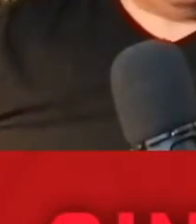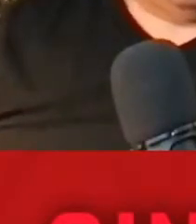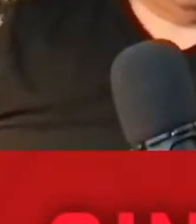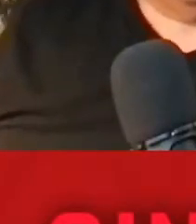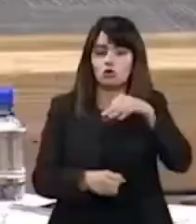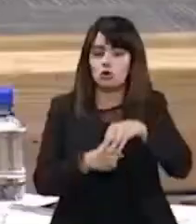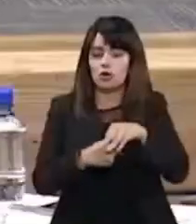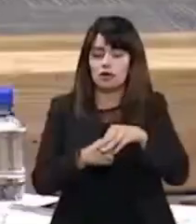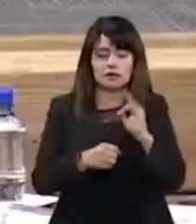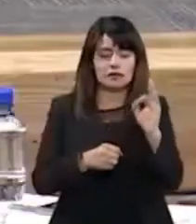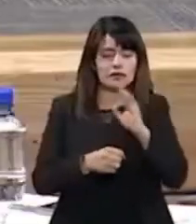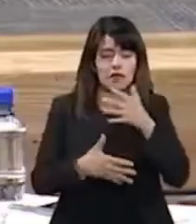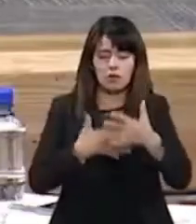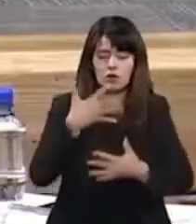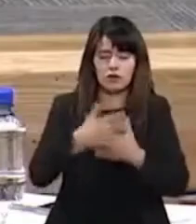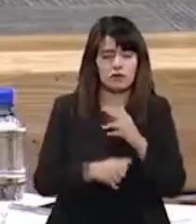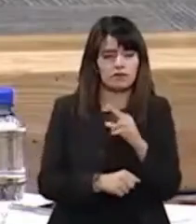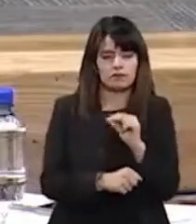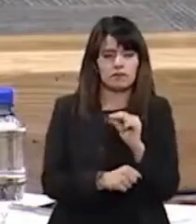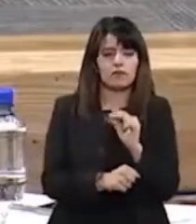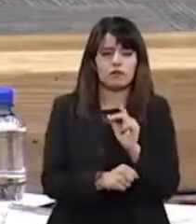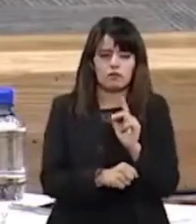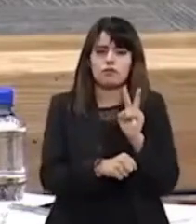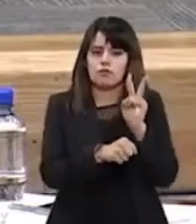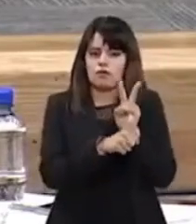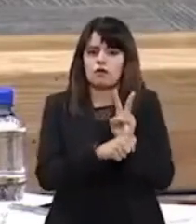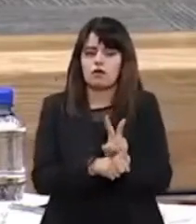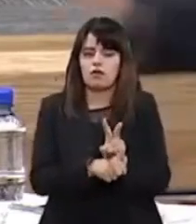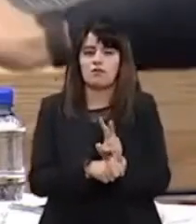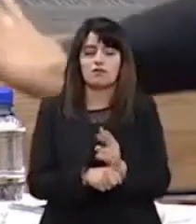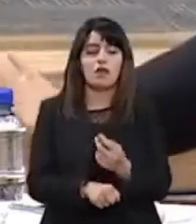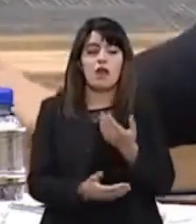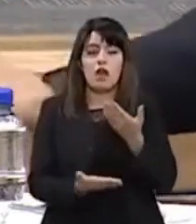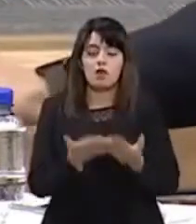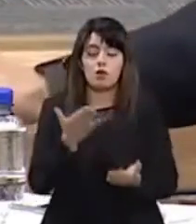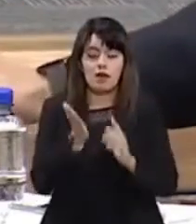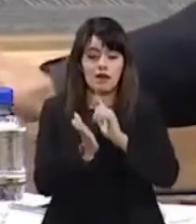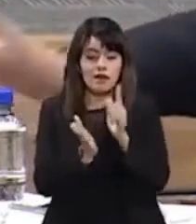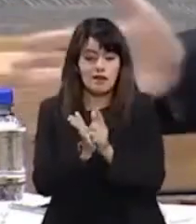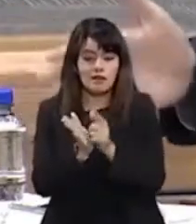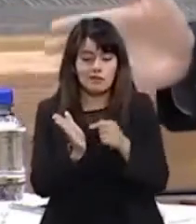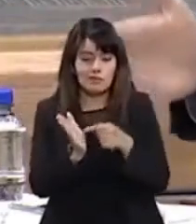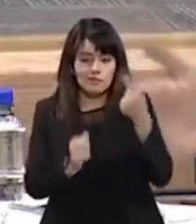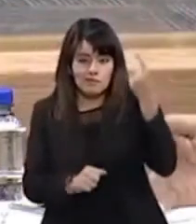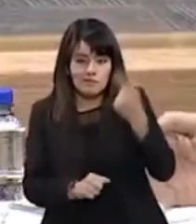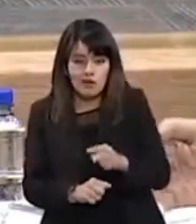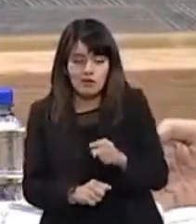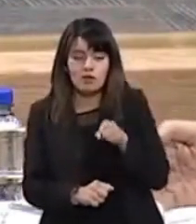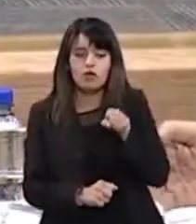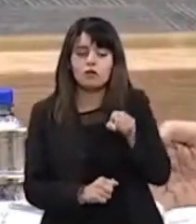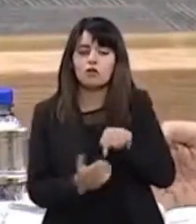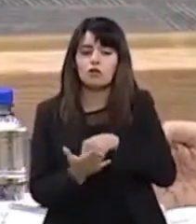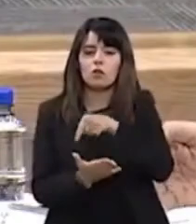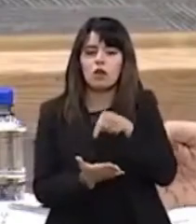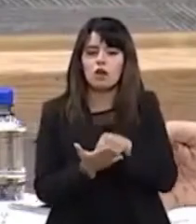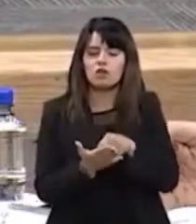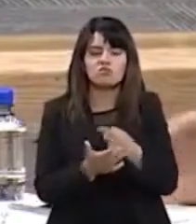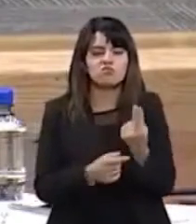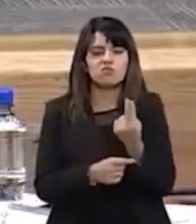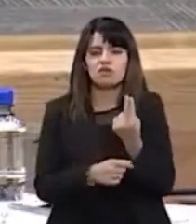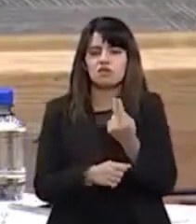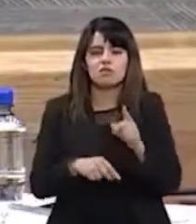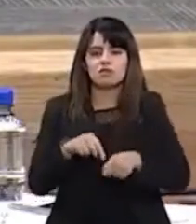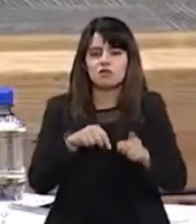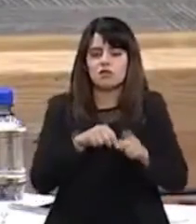échamelo Adrián de acuerdo a la reforma el INE se tiene que deshacer de todas esas sedes físicas